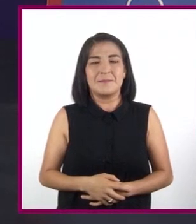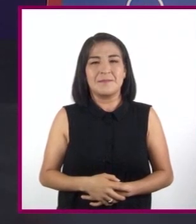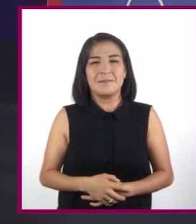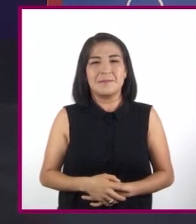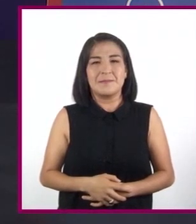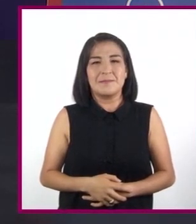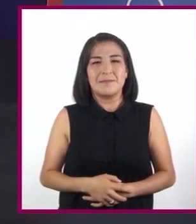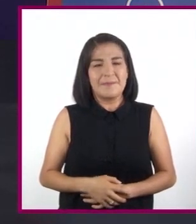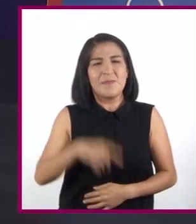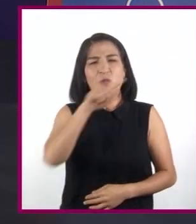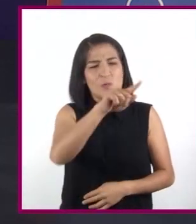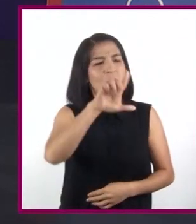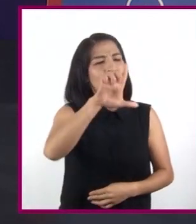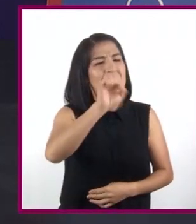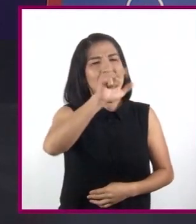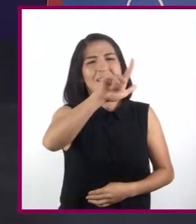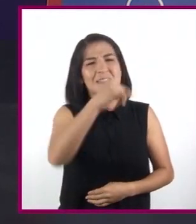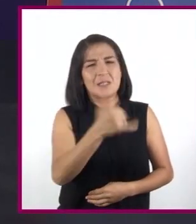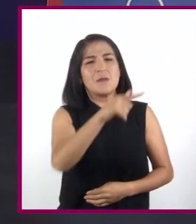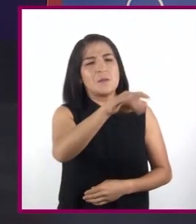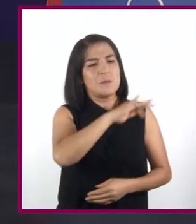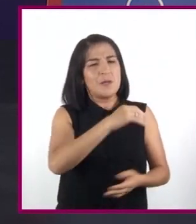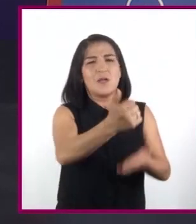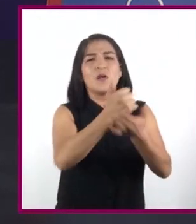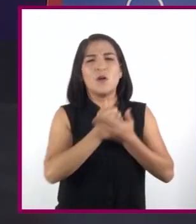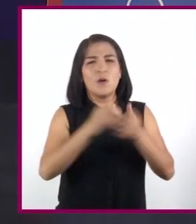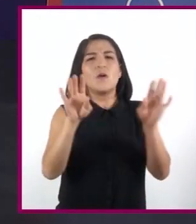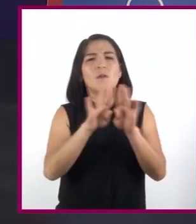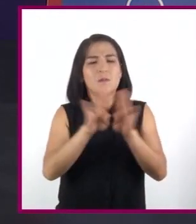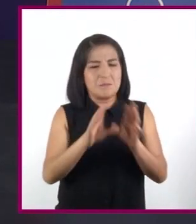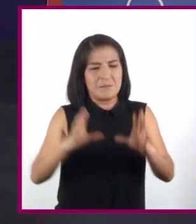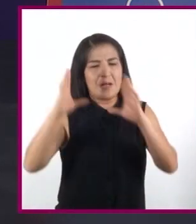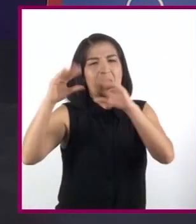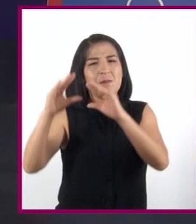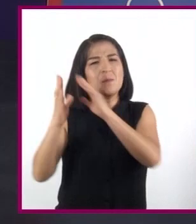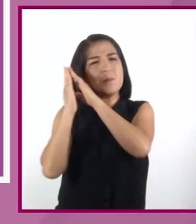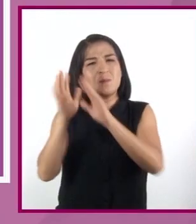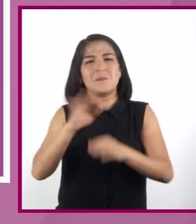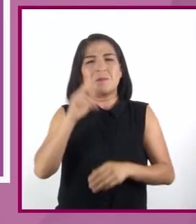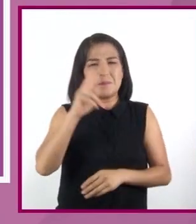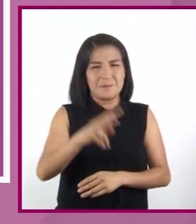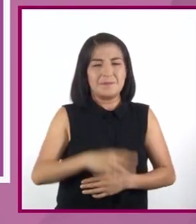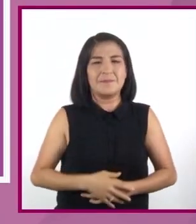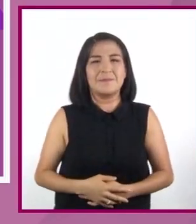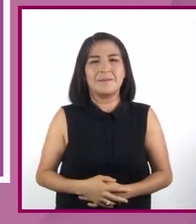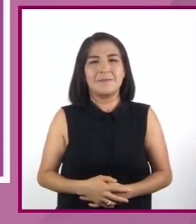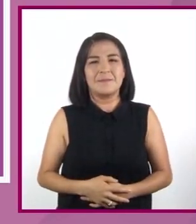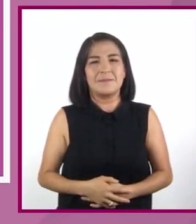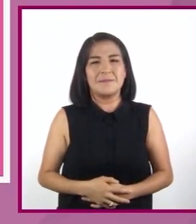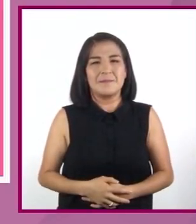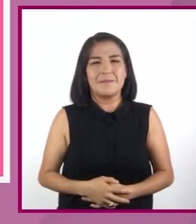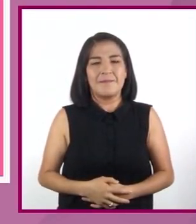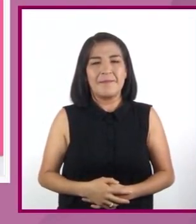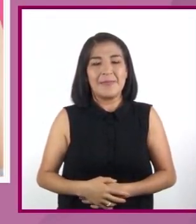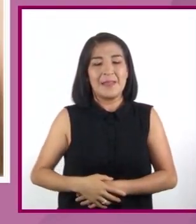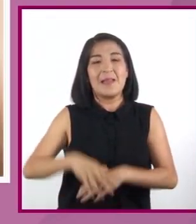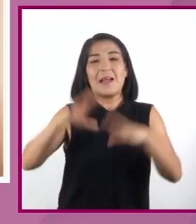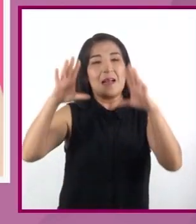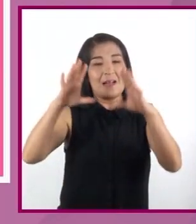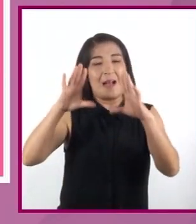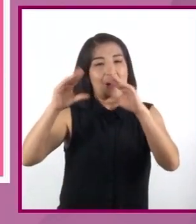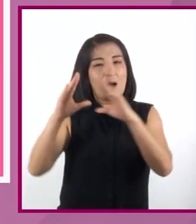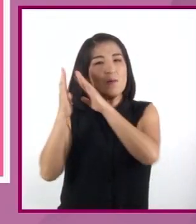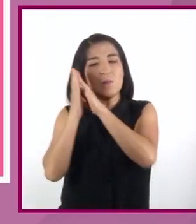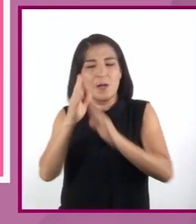Leslie, ¿nos puedes ayudar con la lectura El almohadón de plumas, de Horacio Quiroga? Claro que sí, maestro. El almohadón de